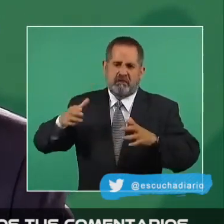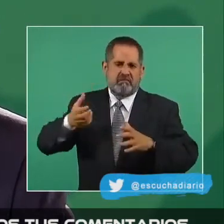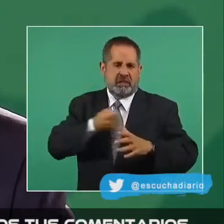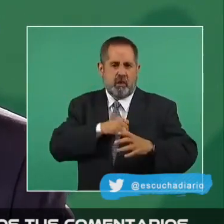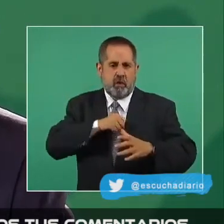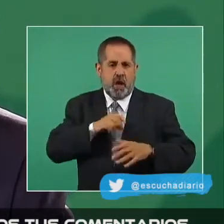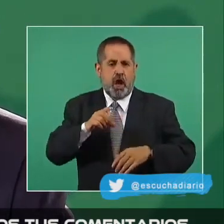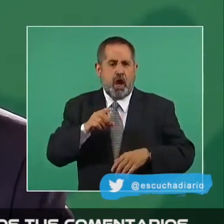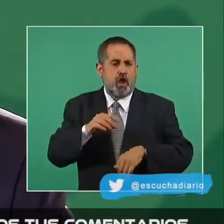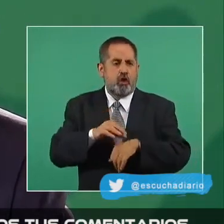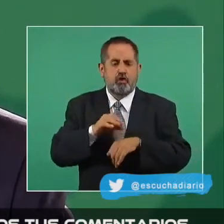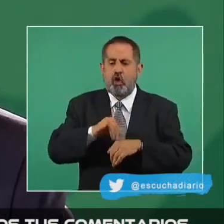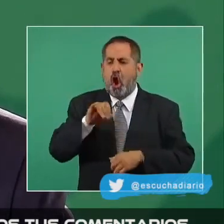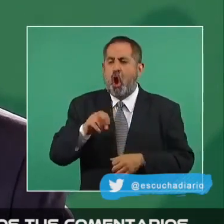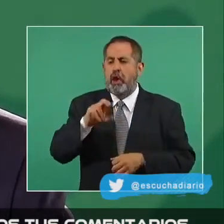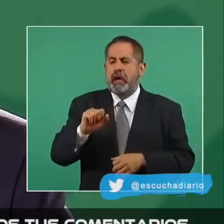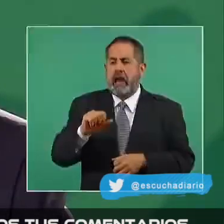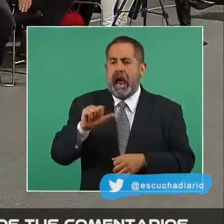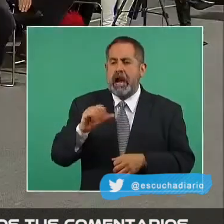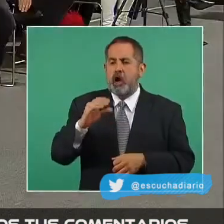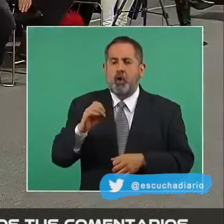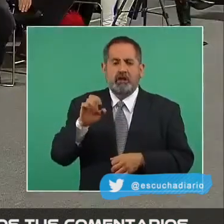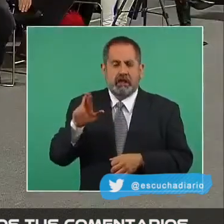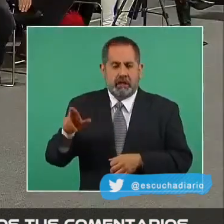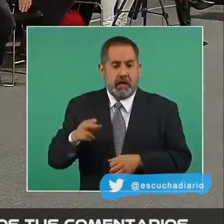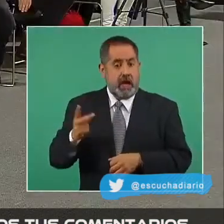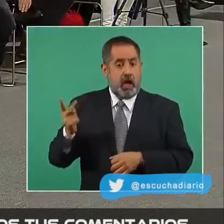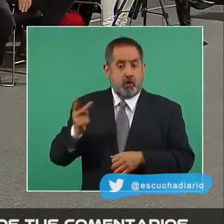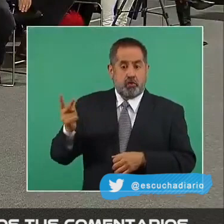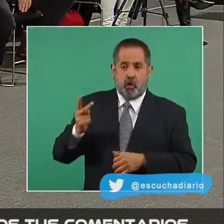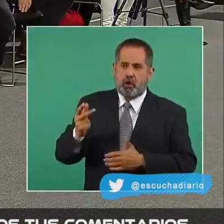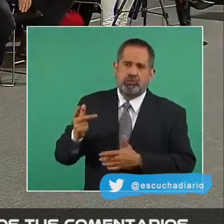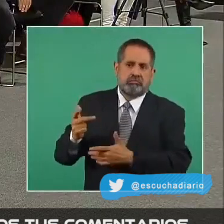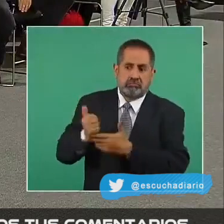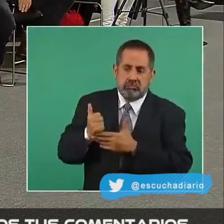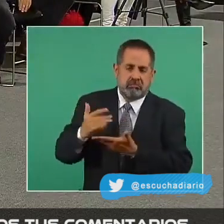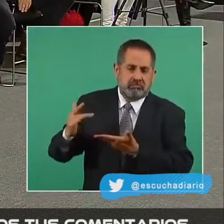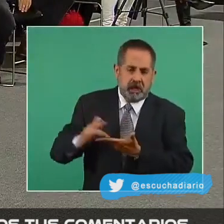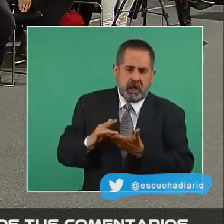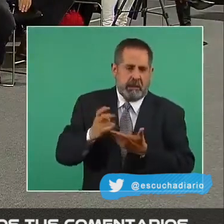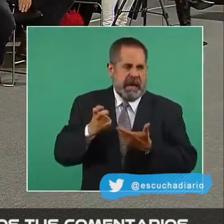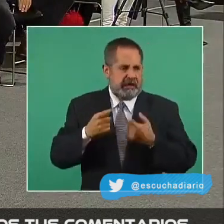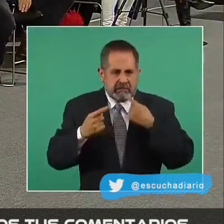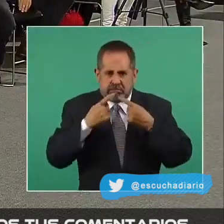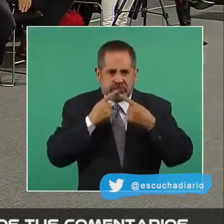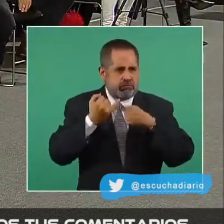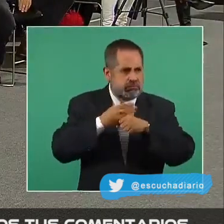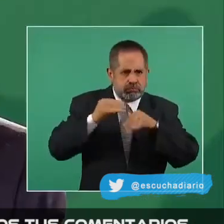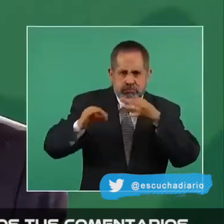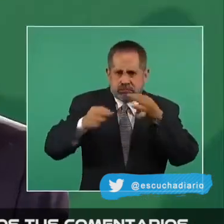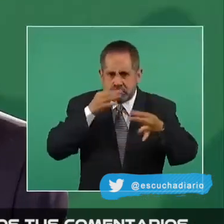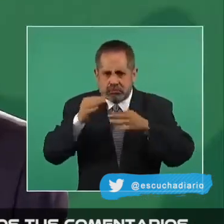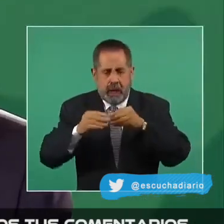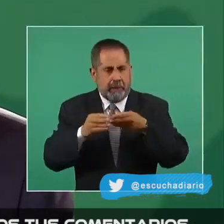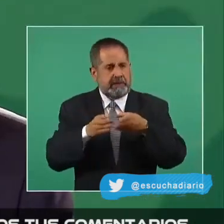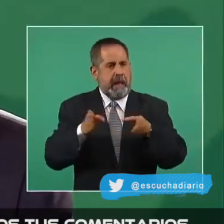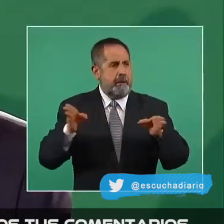se aplicaron 372.031 dosis de vacunas contra COVID-19. En todo el país se han